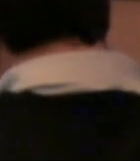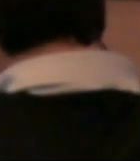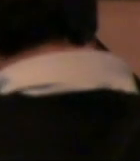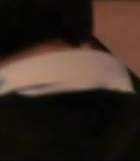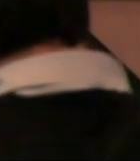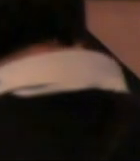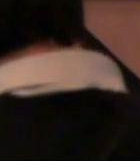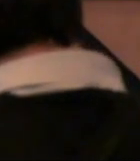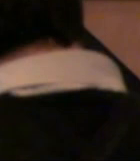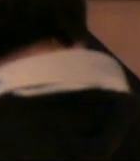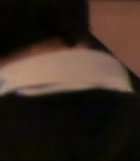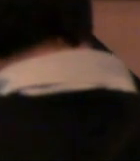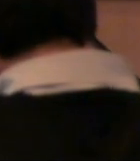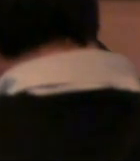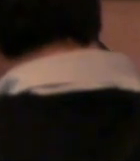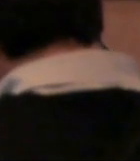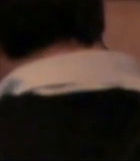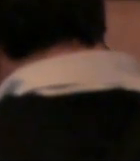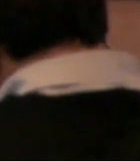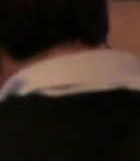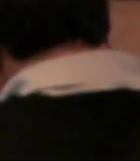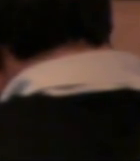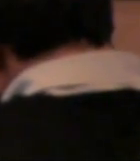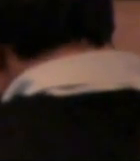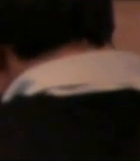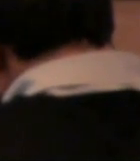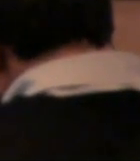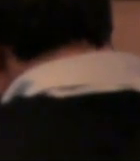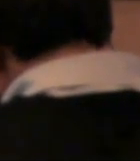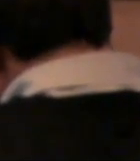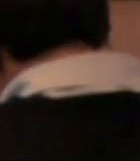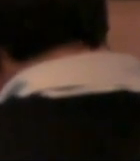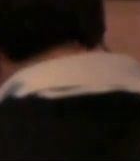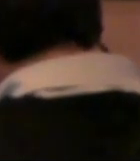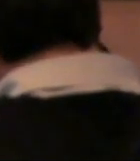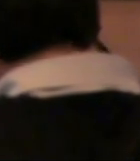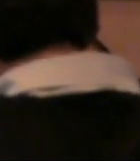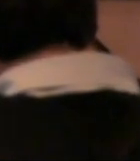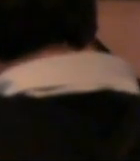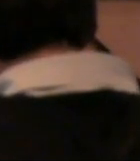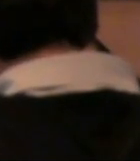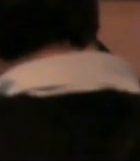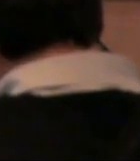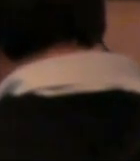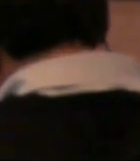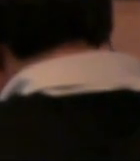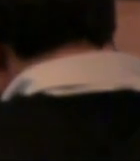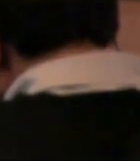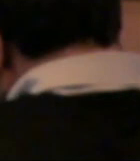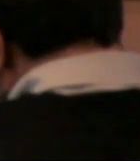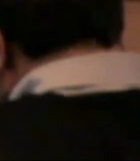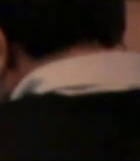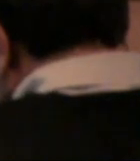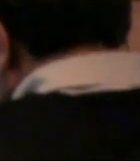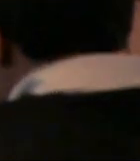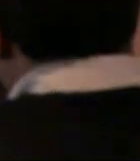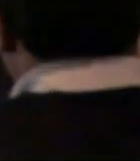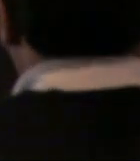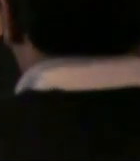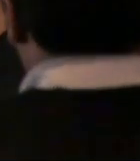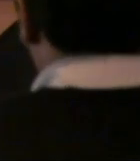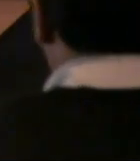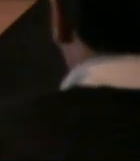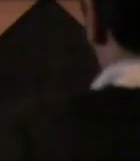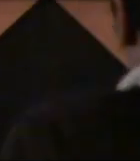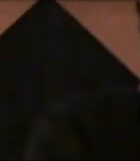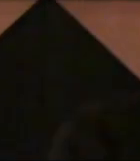yo voy a hablar de pocas referencias de ella para no extenderme. Es profesora en la Universidad de Málaga, es doctora